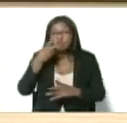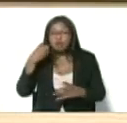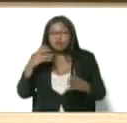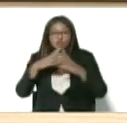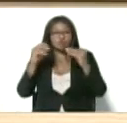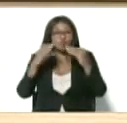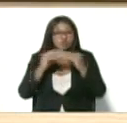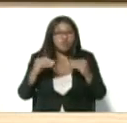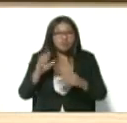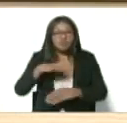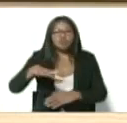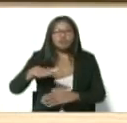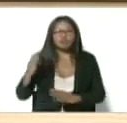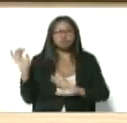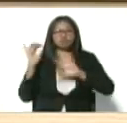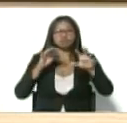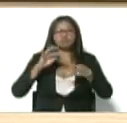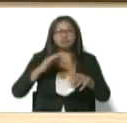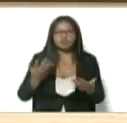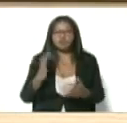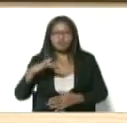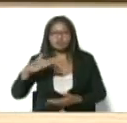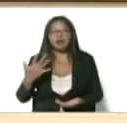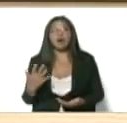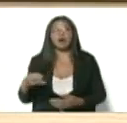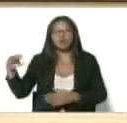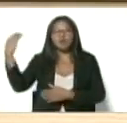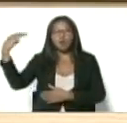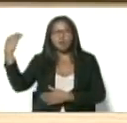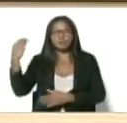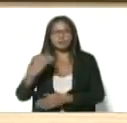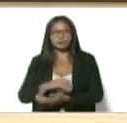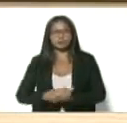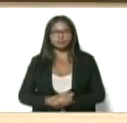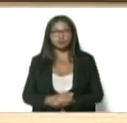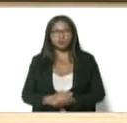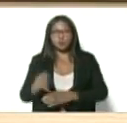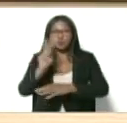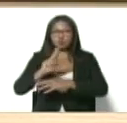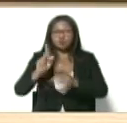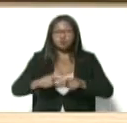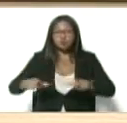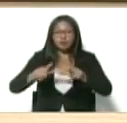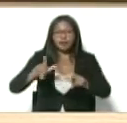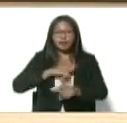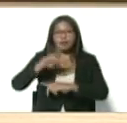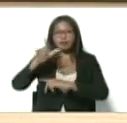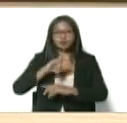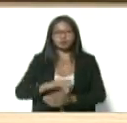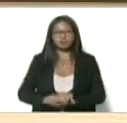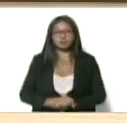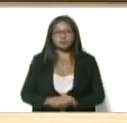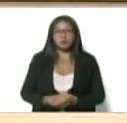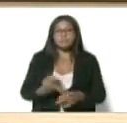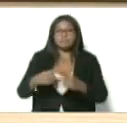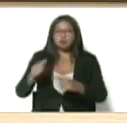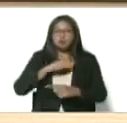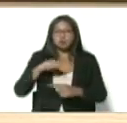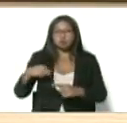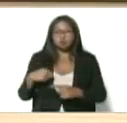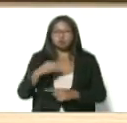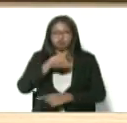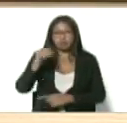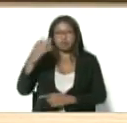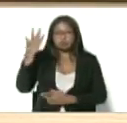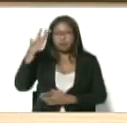todas provenientes de colombia todo utilizando el espacio aéreo pero nosotros estamos como ustedes